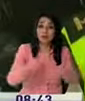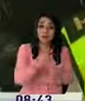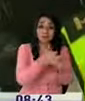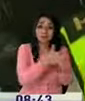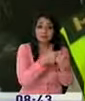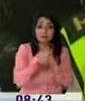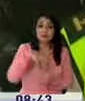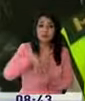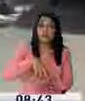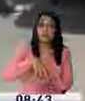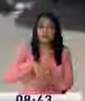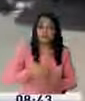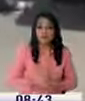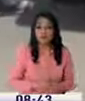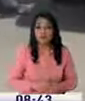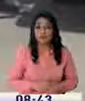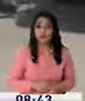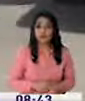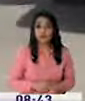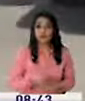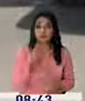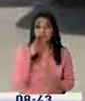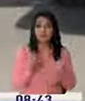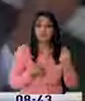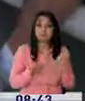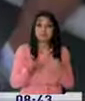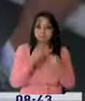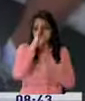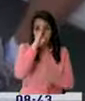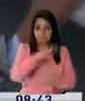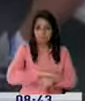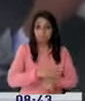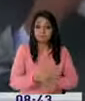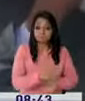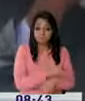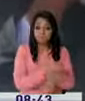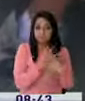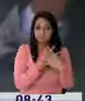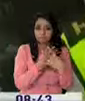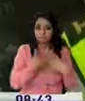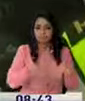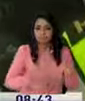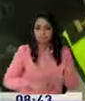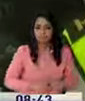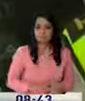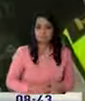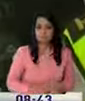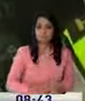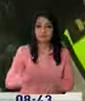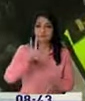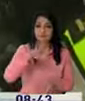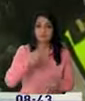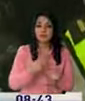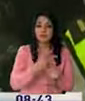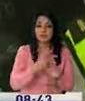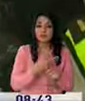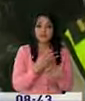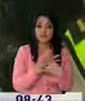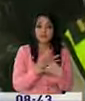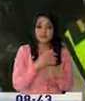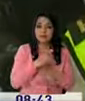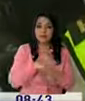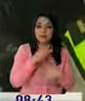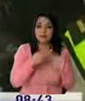esta provincia. El conductor fue detenido, registra antecedentes delictivos. Tiene 5 detenciones por